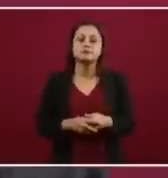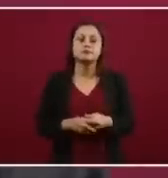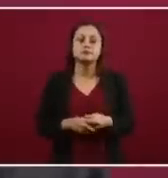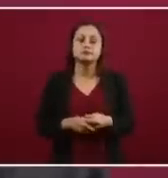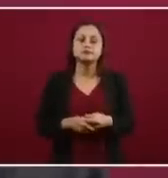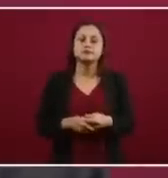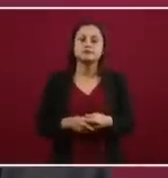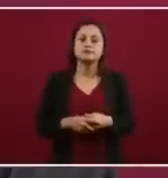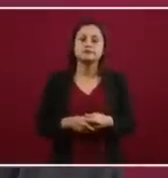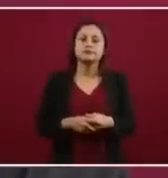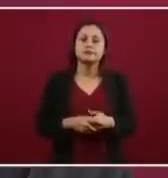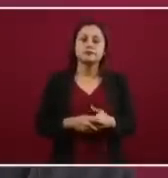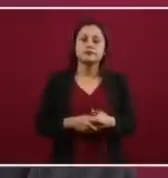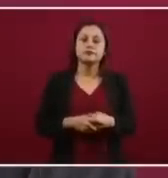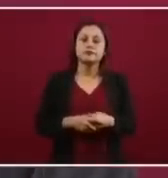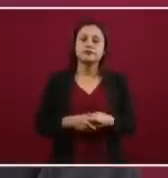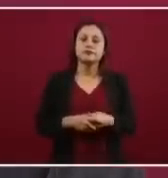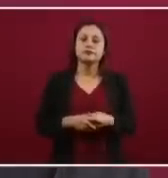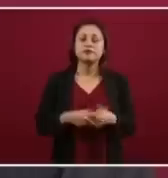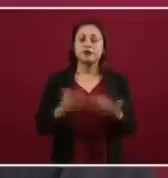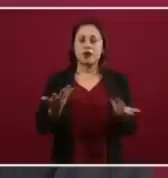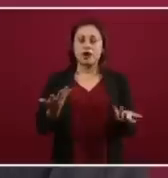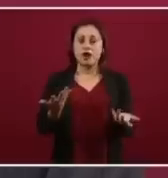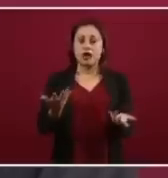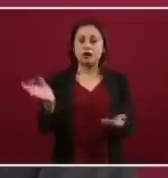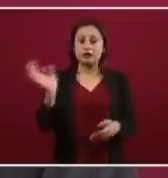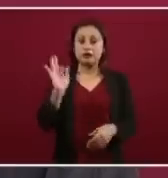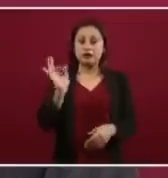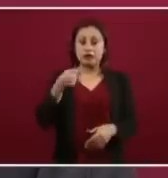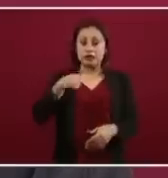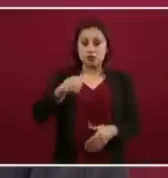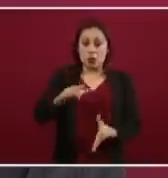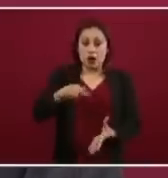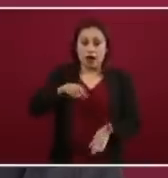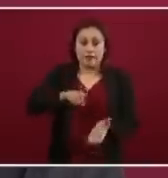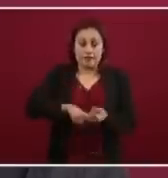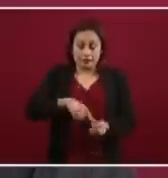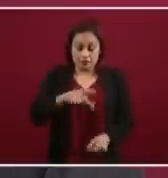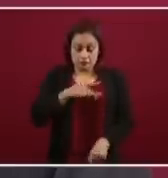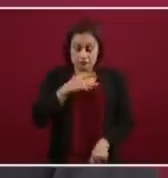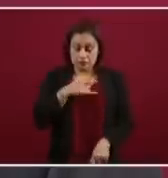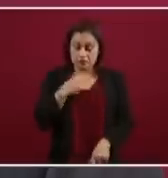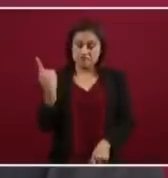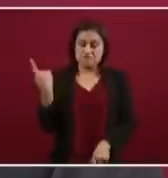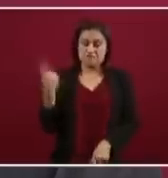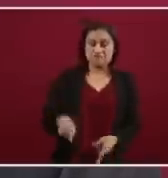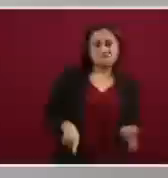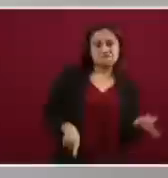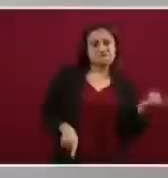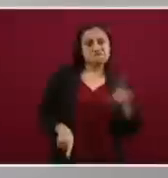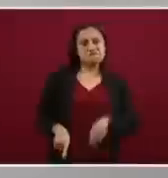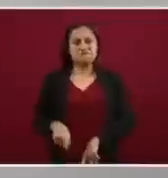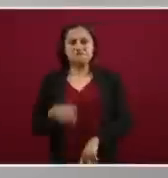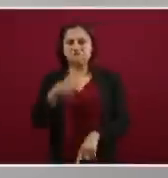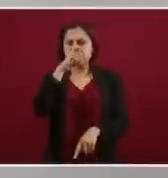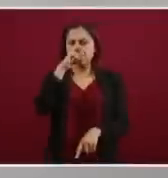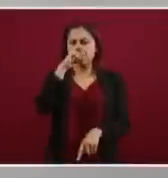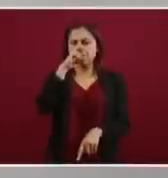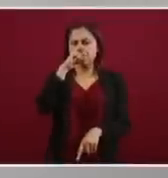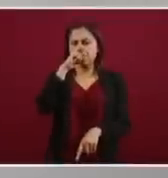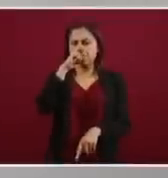por una actitud autoritaria, irracional, irresponsable, se pierde la vida